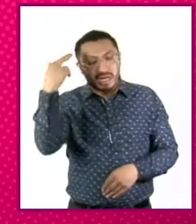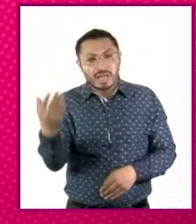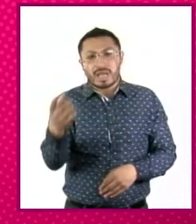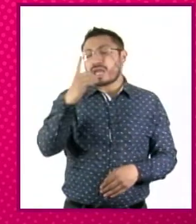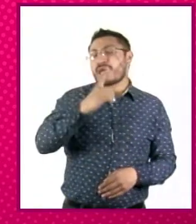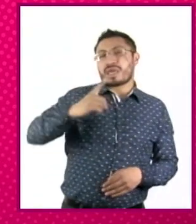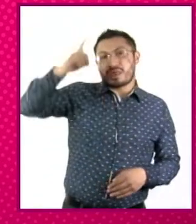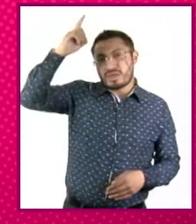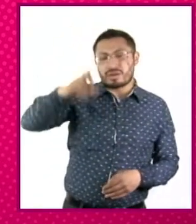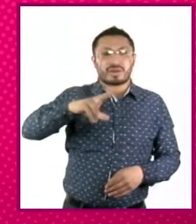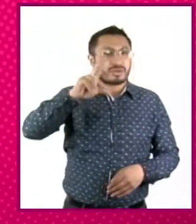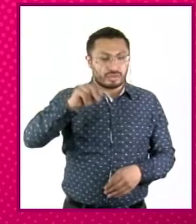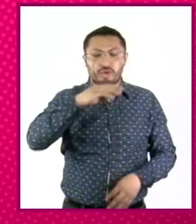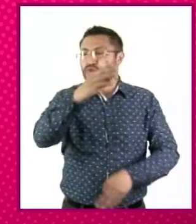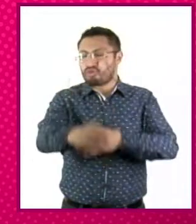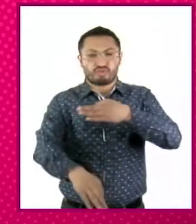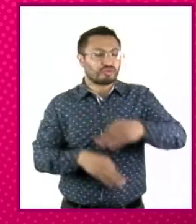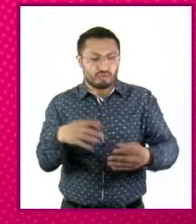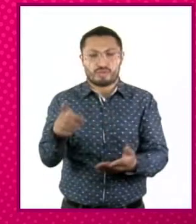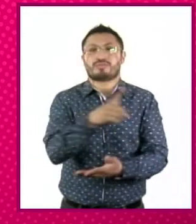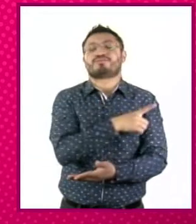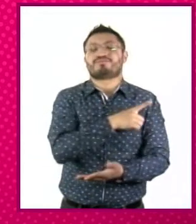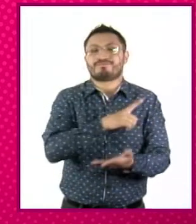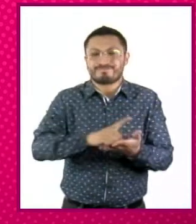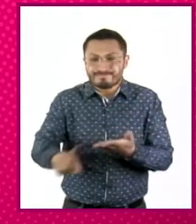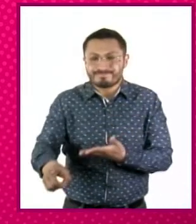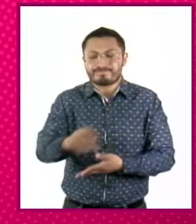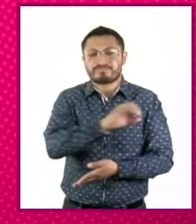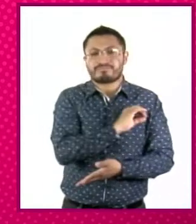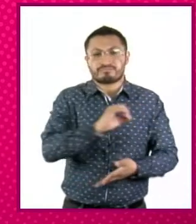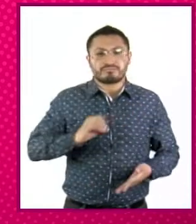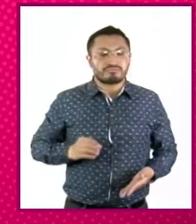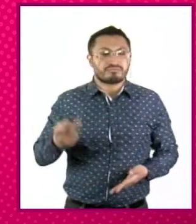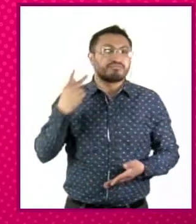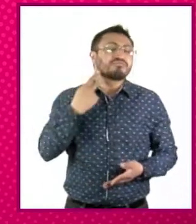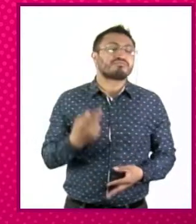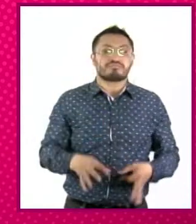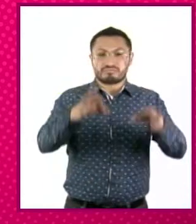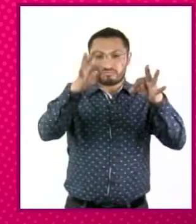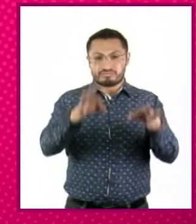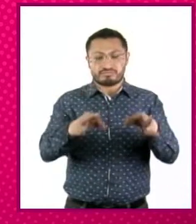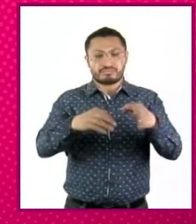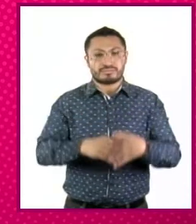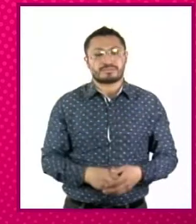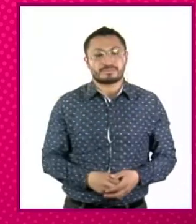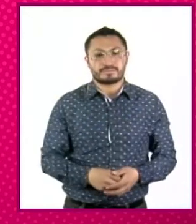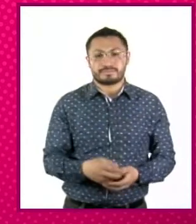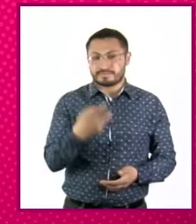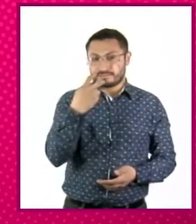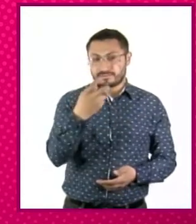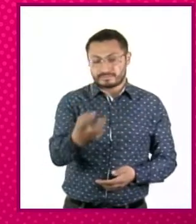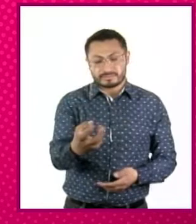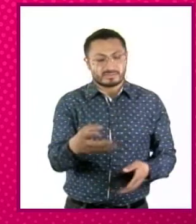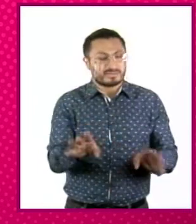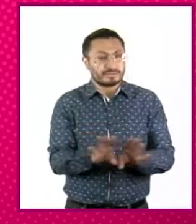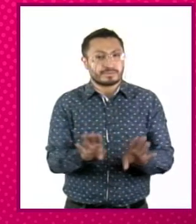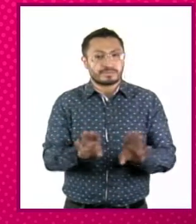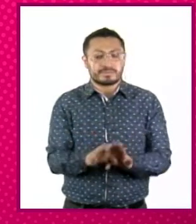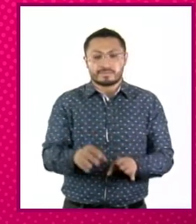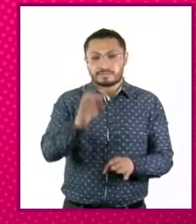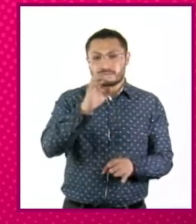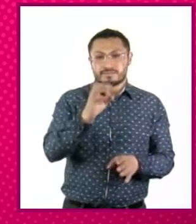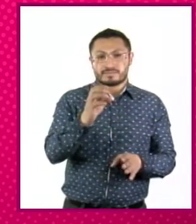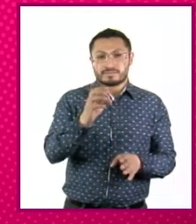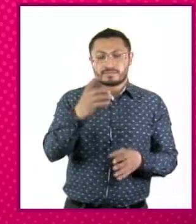Dios, sino derechos y obligaciones políticamente y civilmente hablando. Eso, digamos, que es el espíritu